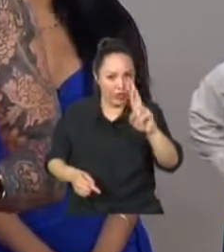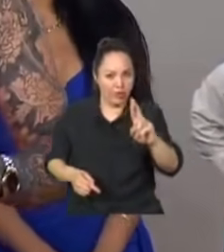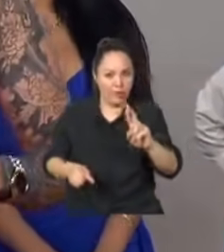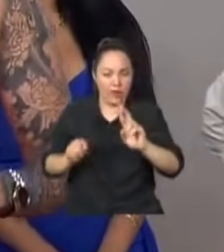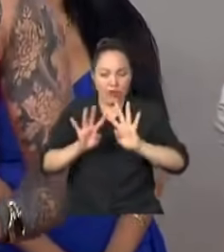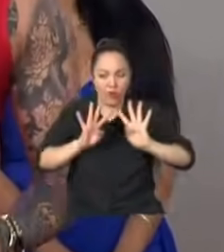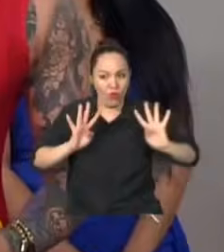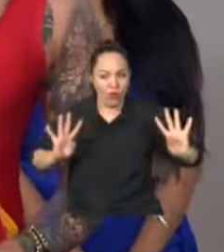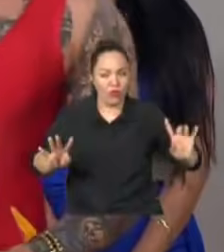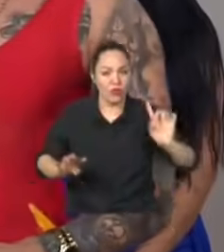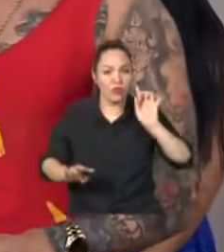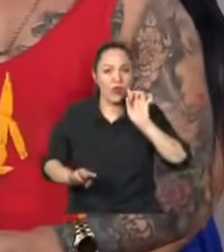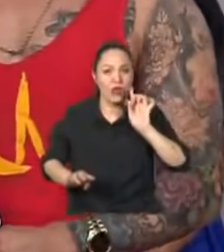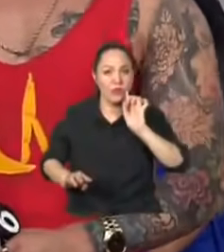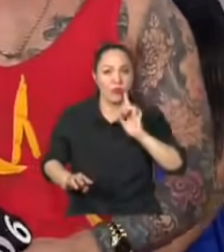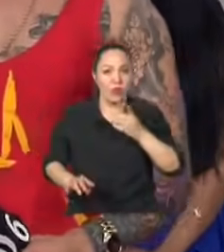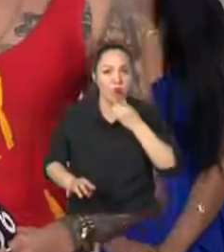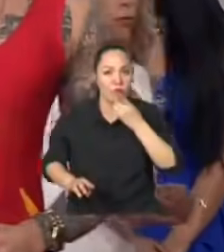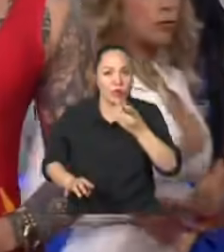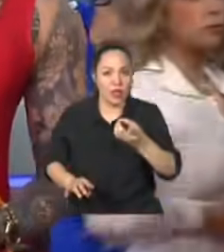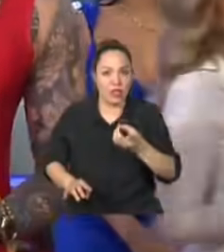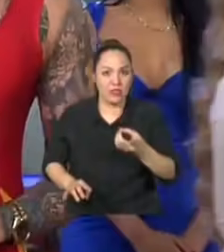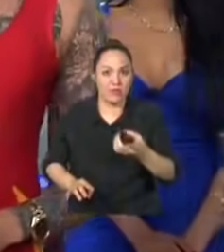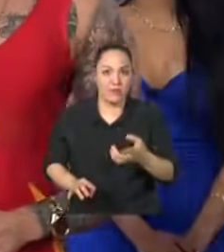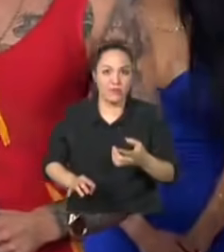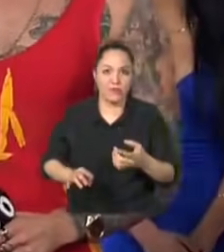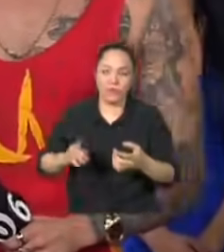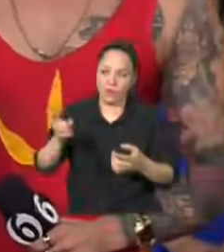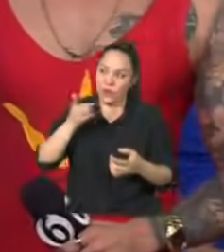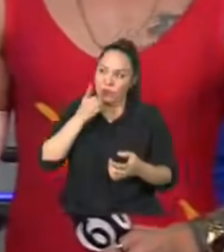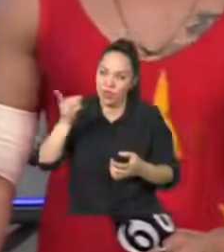hemos dicho, espérenme, nunca hemos dicho. Y yo digo, empínate.